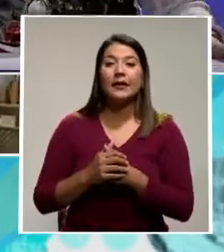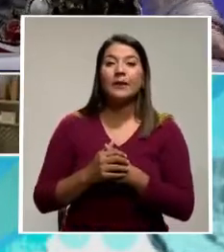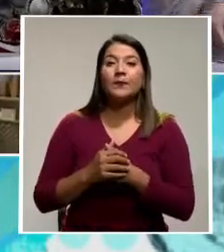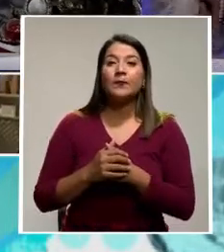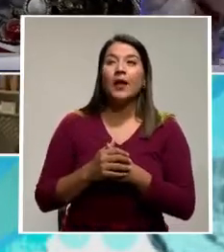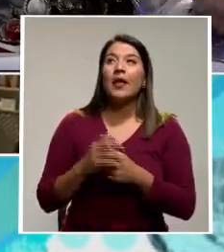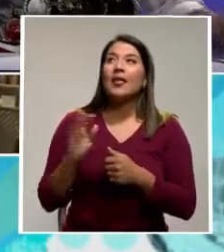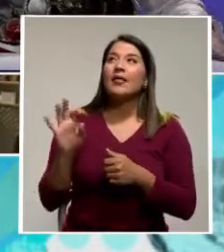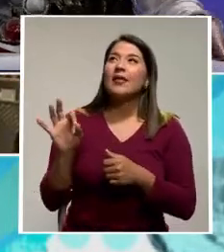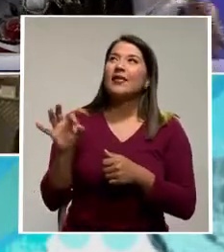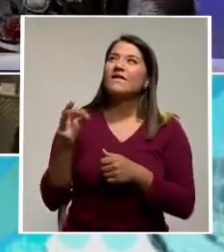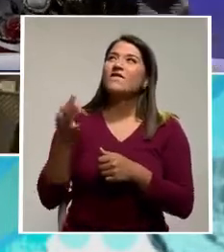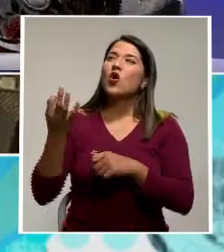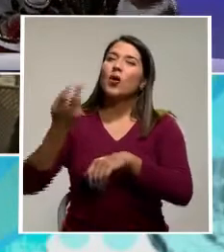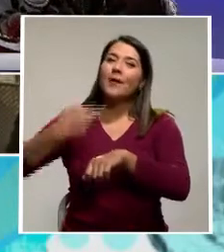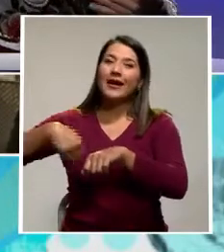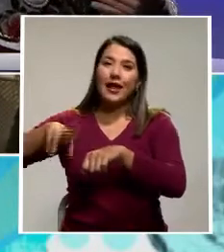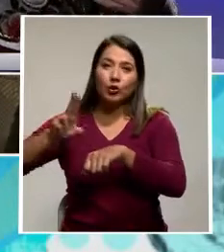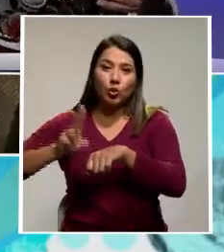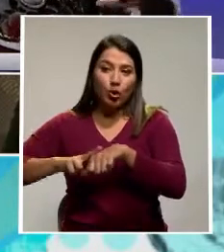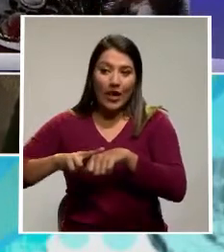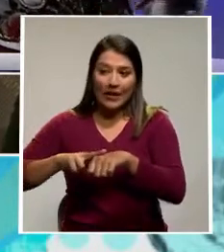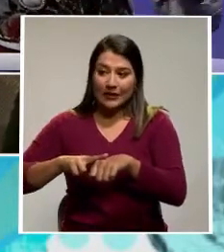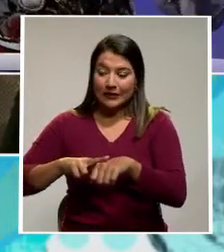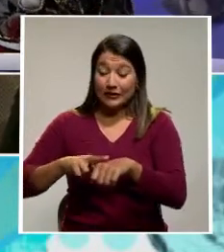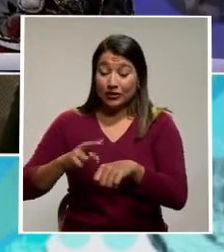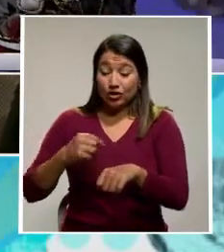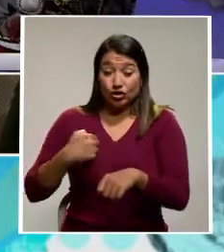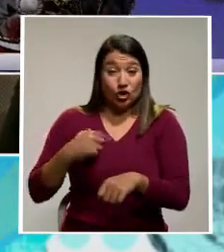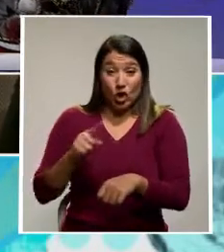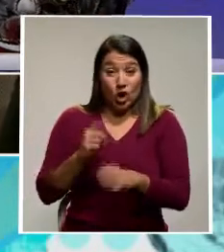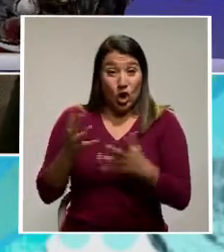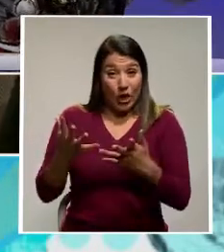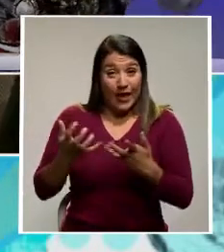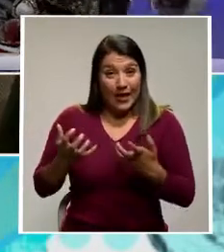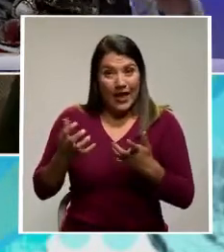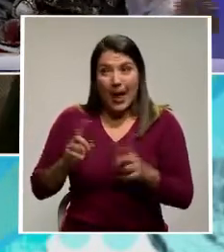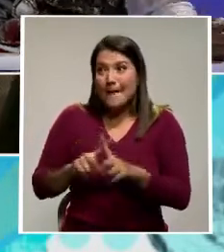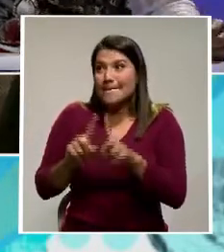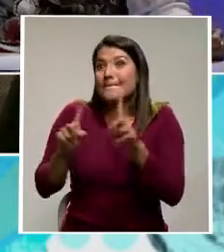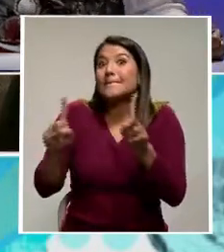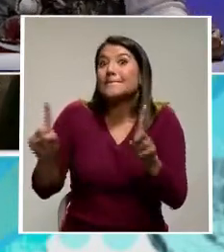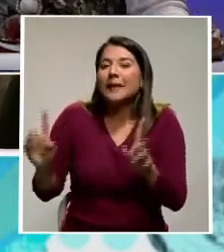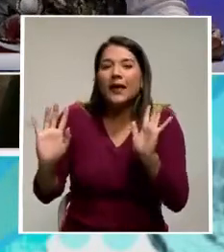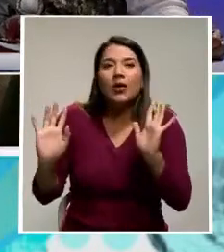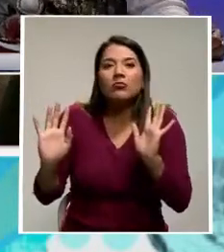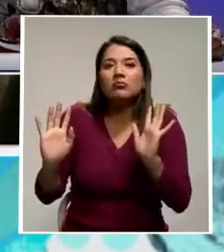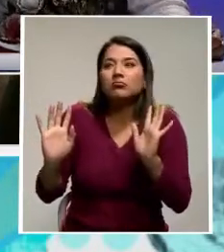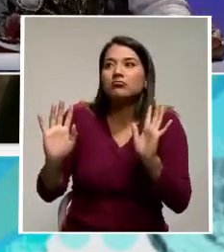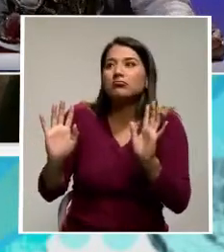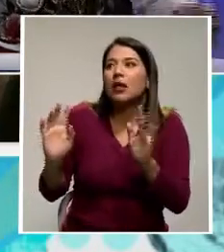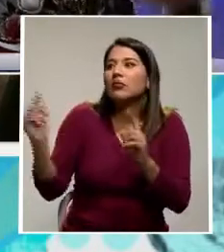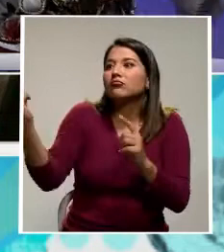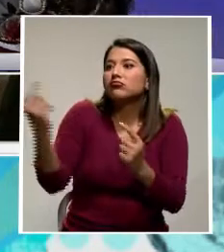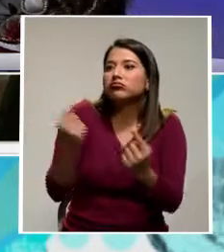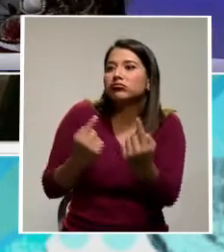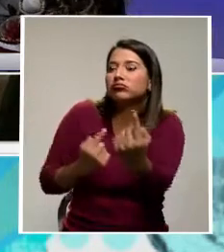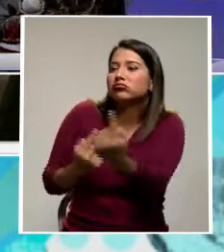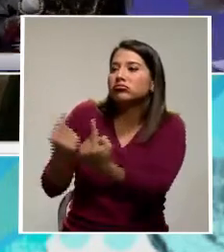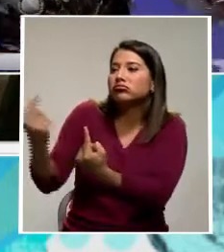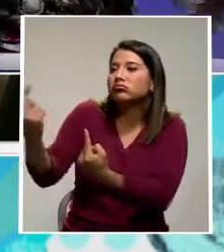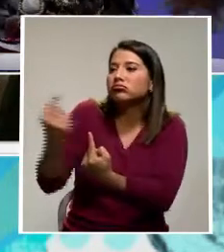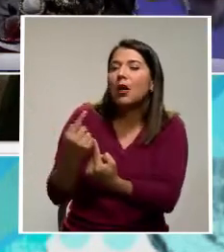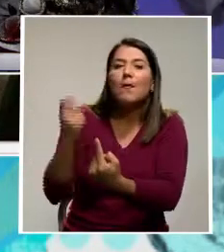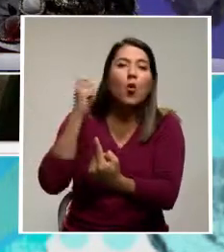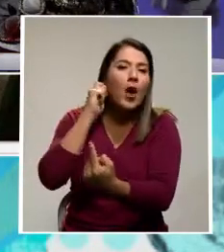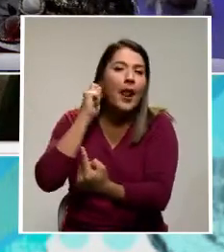Naturalmente, de una forma orgánica, sin que yo me lo propusiera, se empezaron a hacer círculos de mujeres escritoras. Una se recomendaba a